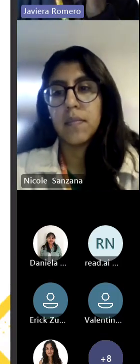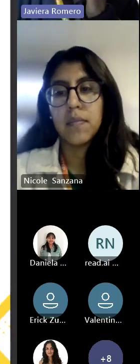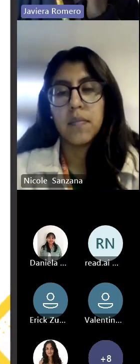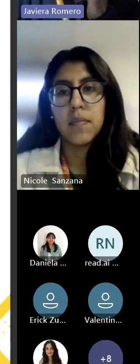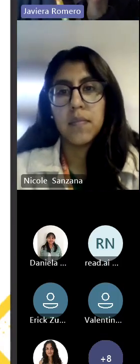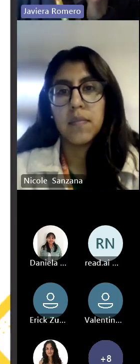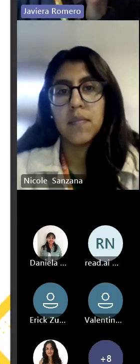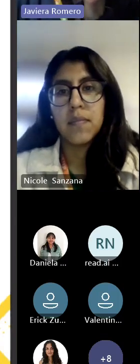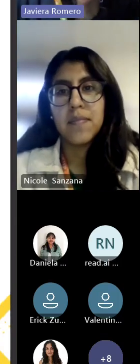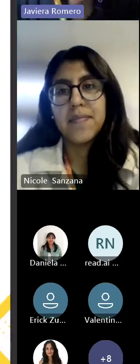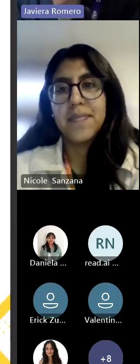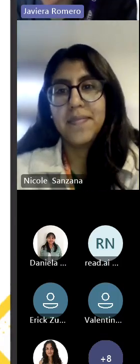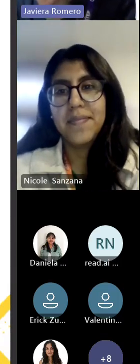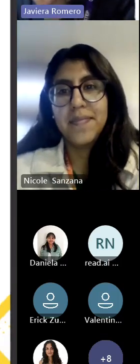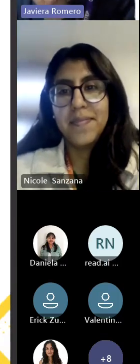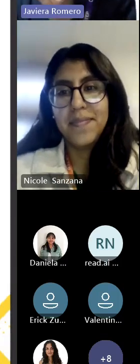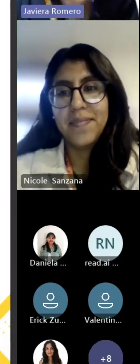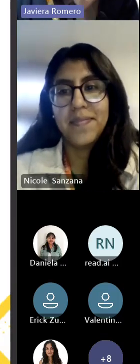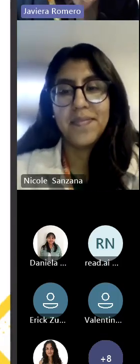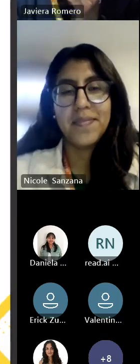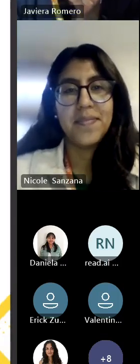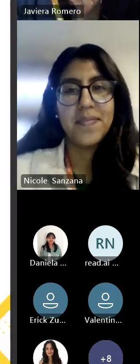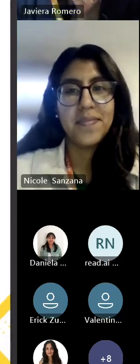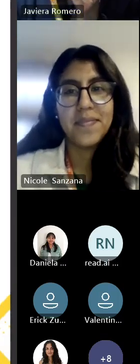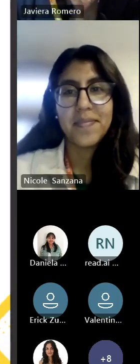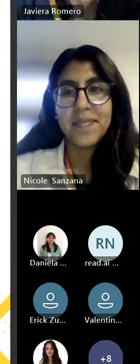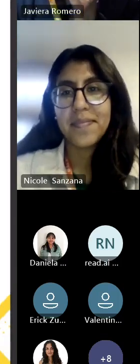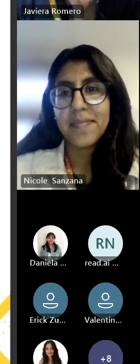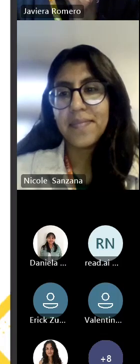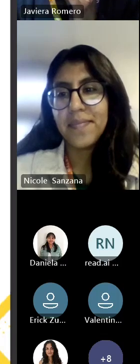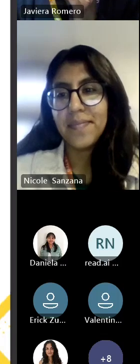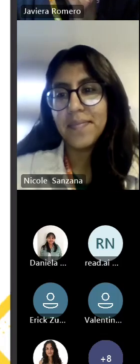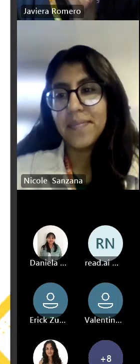a comentar sobre este importante tema.